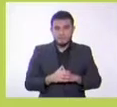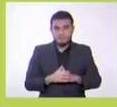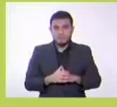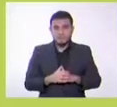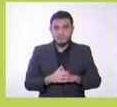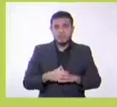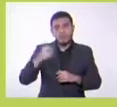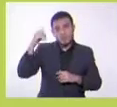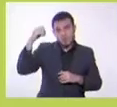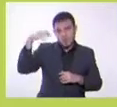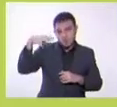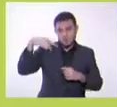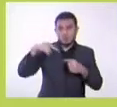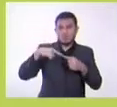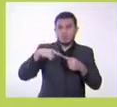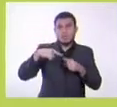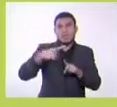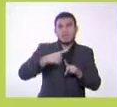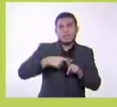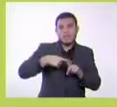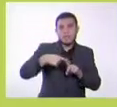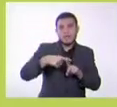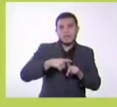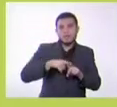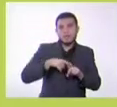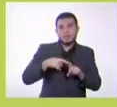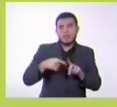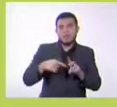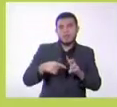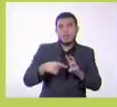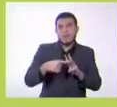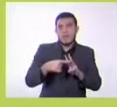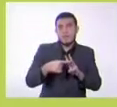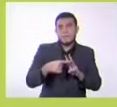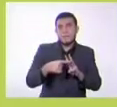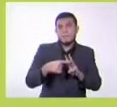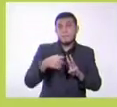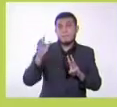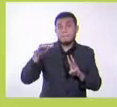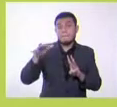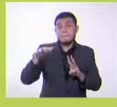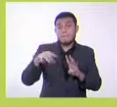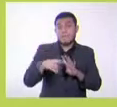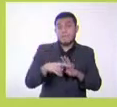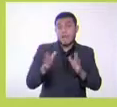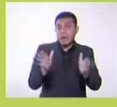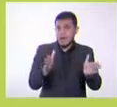Luz solar, temperatura, precipitación y aire.